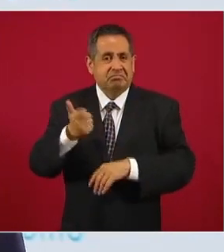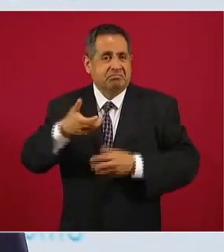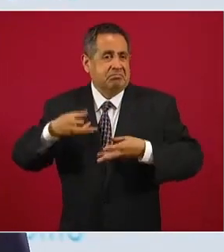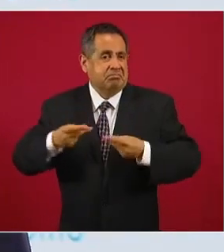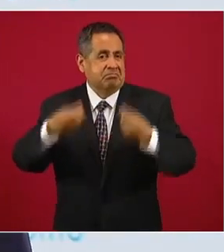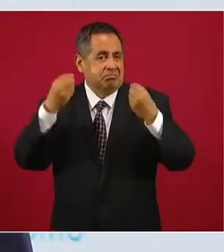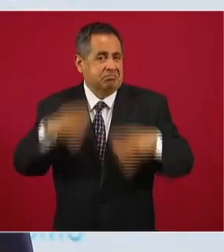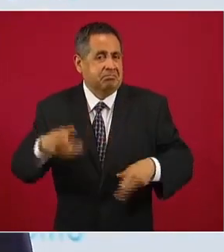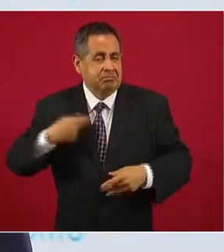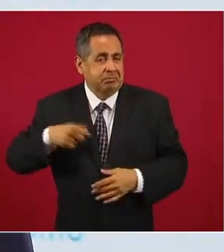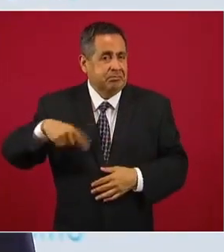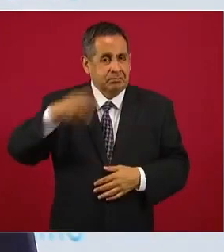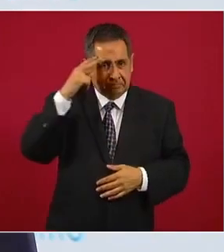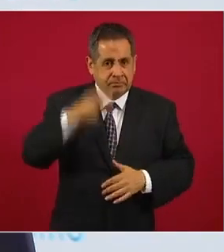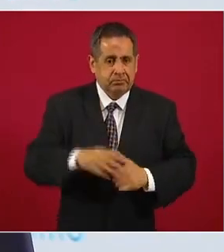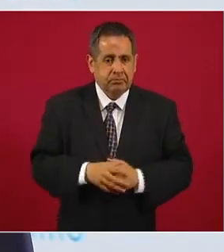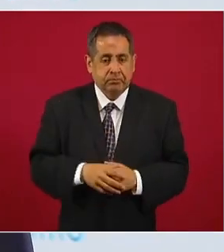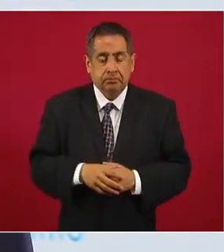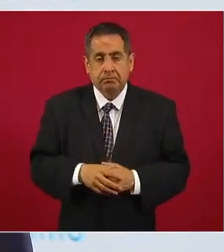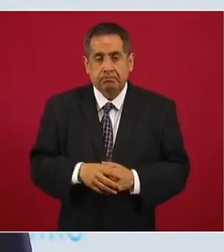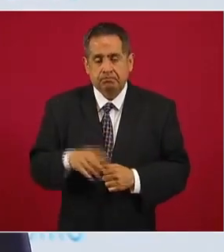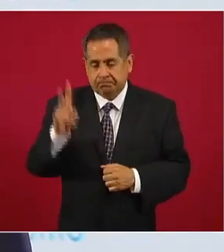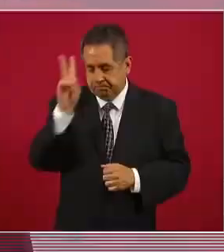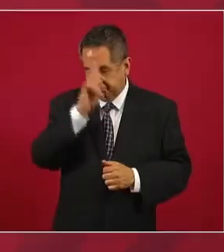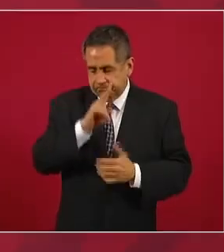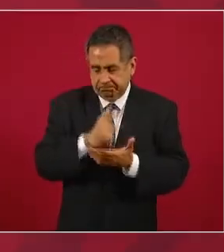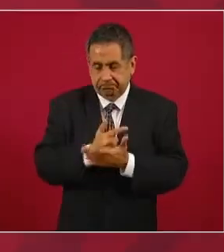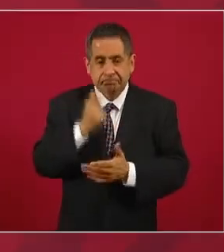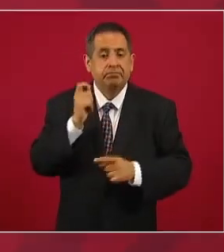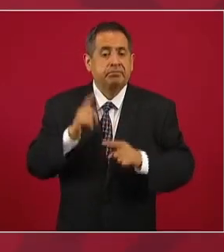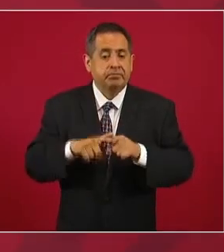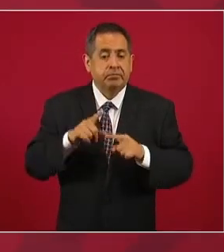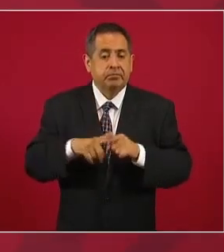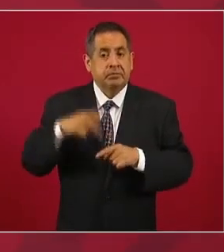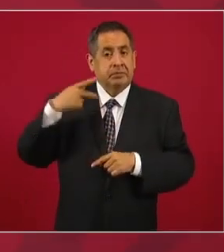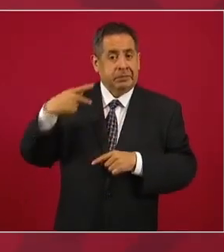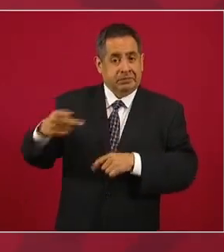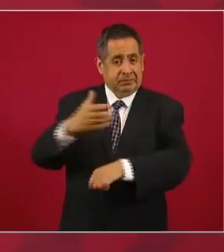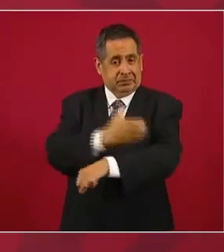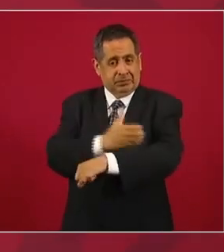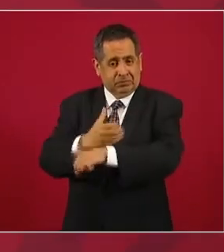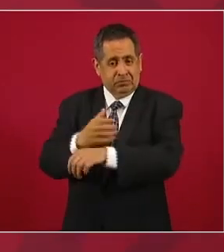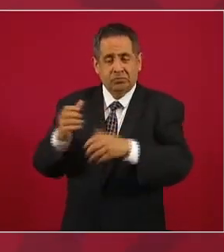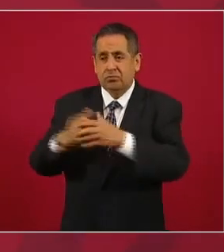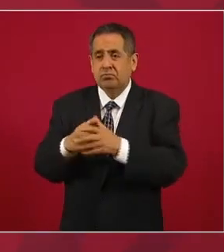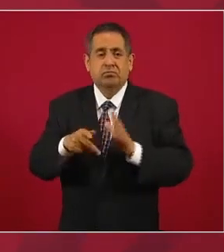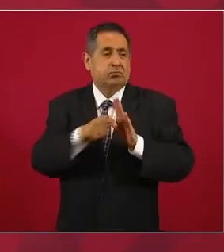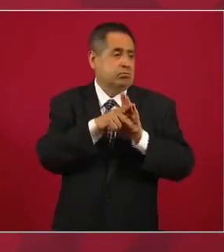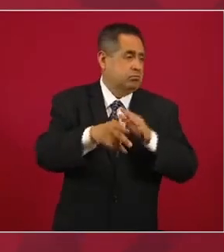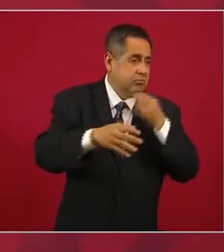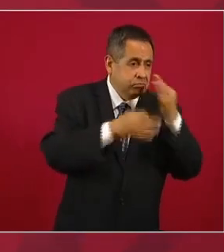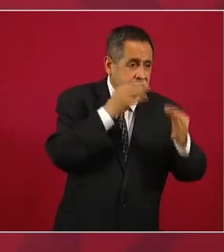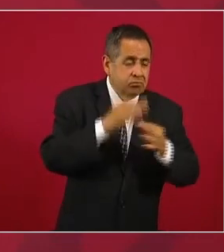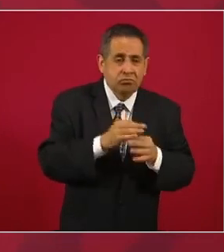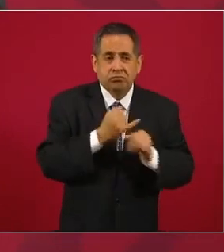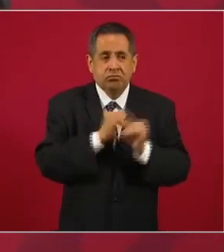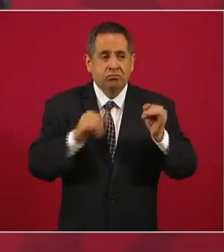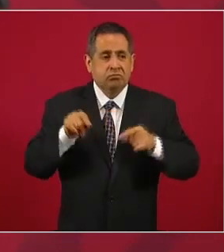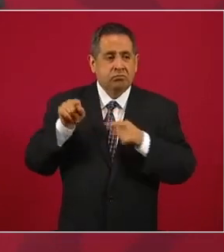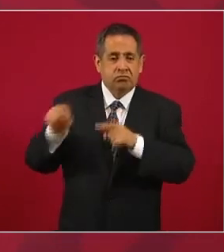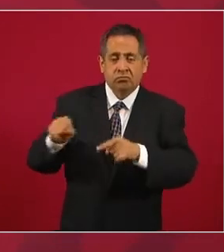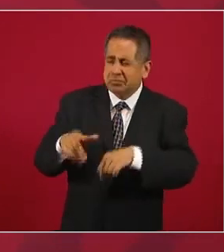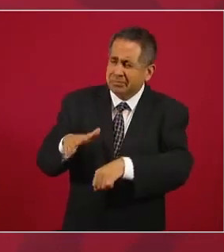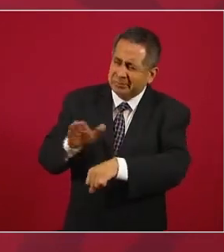México. Lo más grave, colaboradores suyos y periodistas independientes